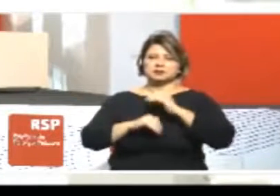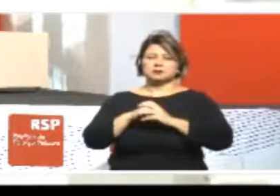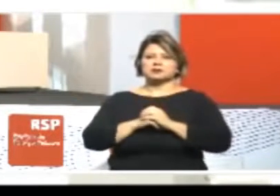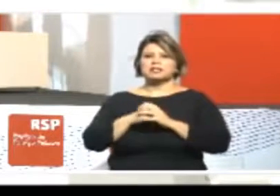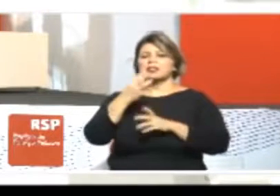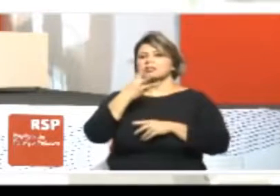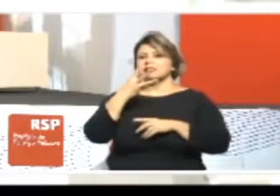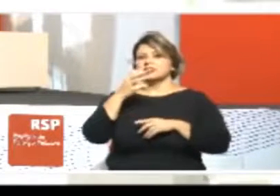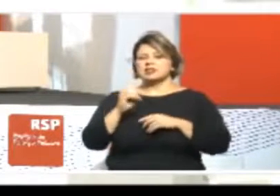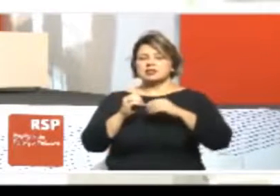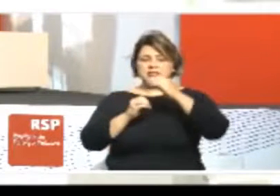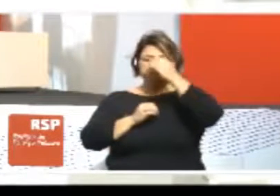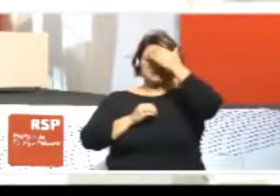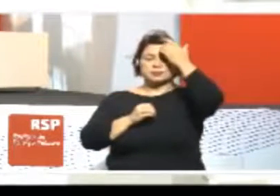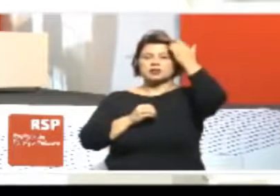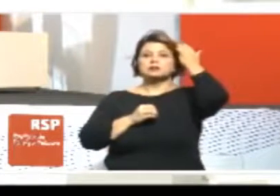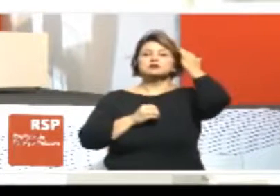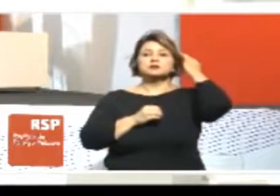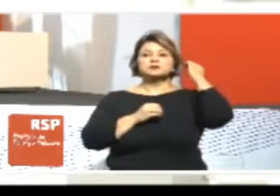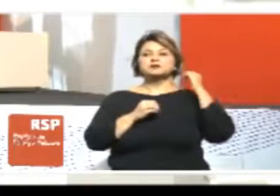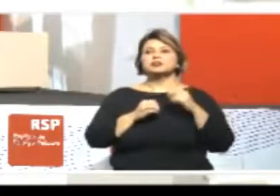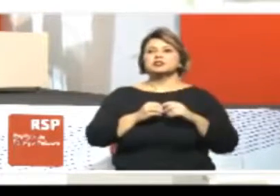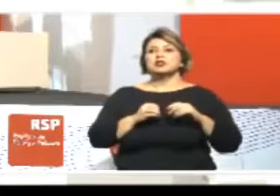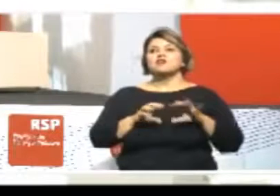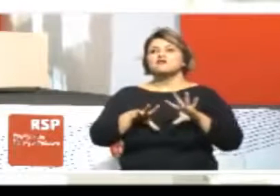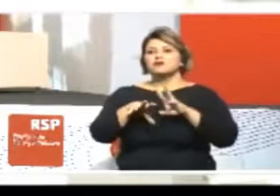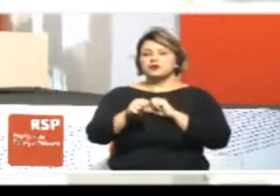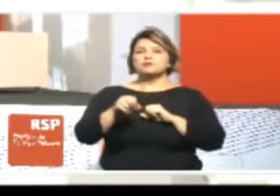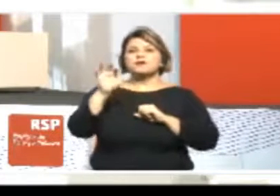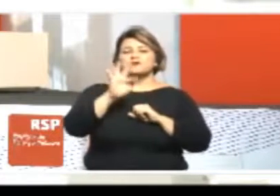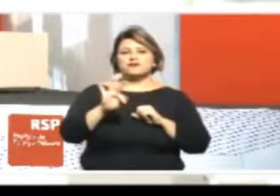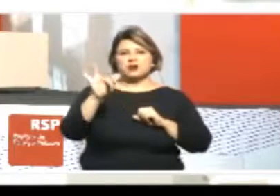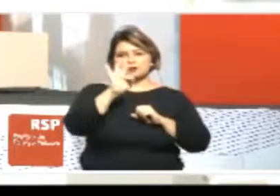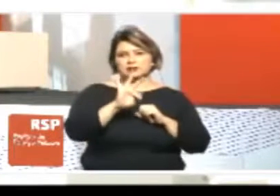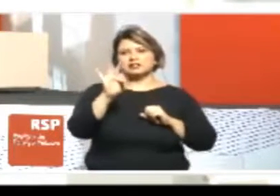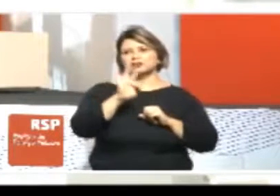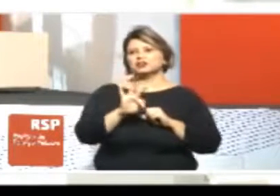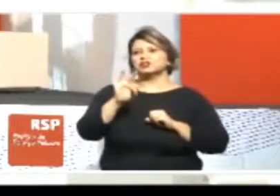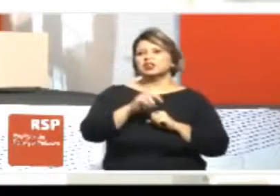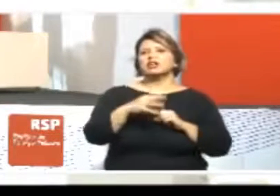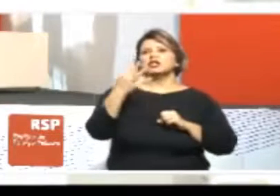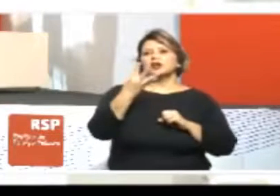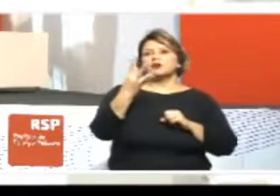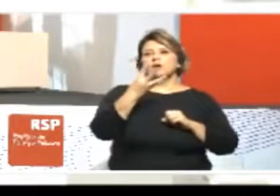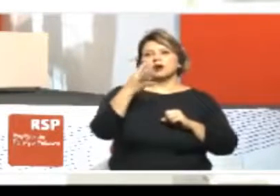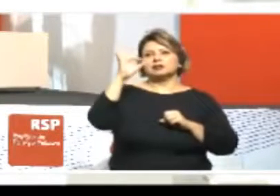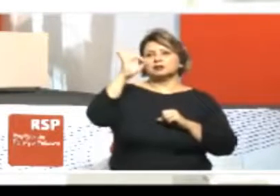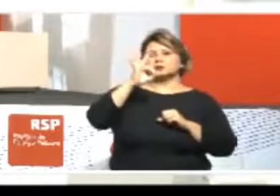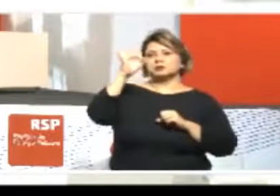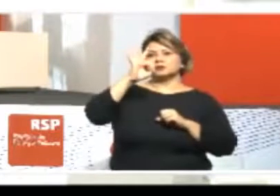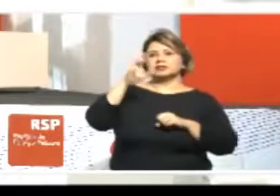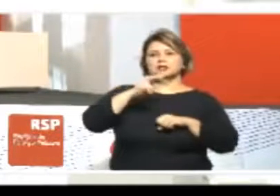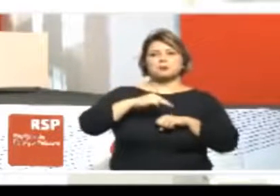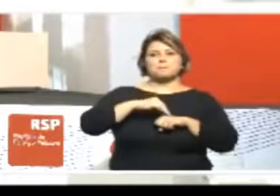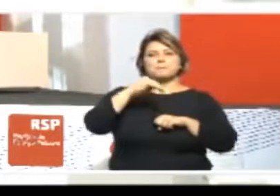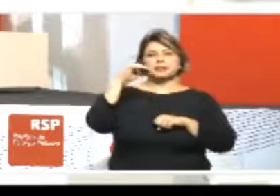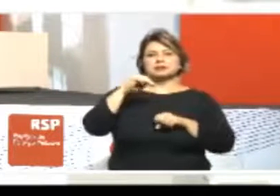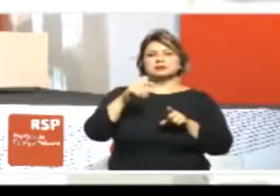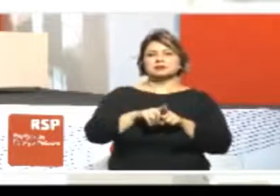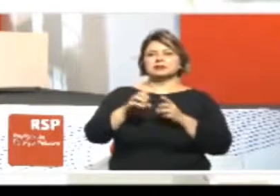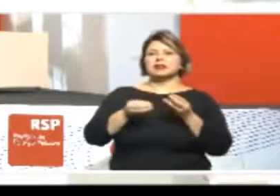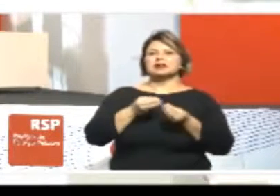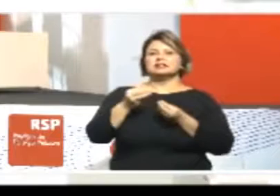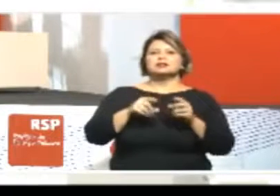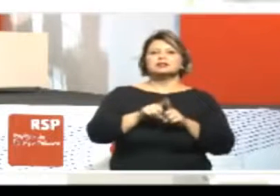manifestó tener un título universitario y el 40% manifestó tener una maestría. En términos de experiencia,